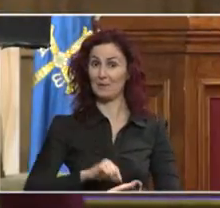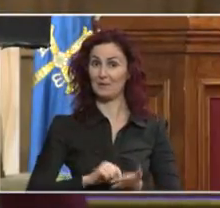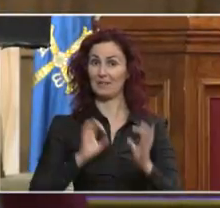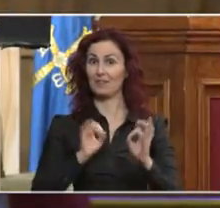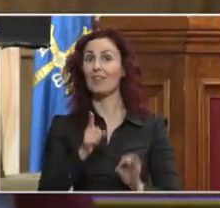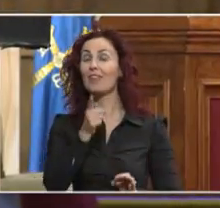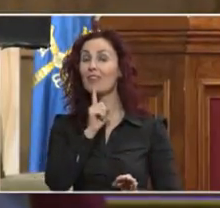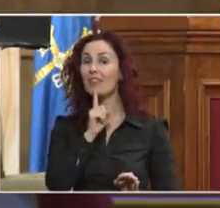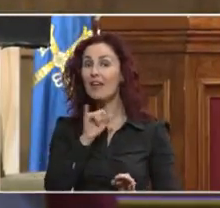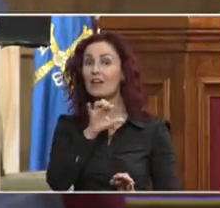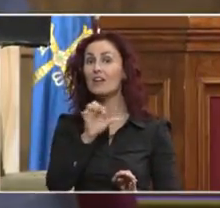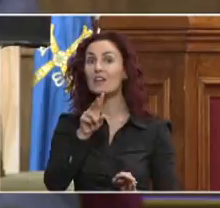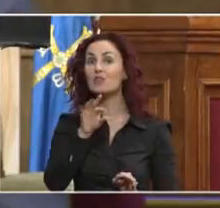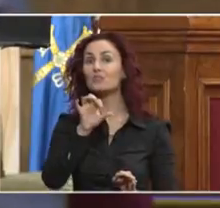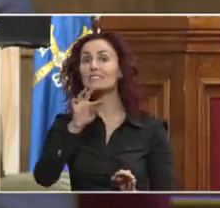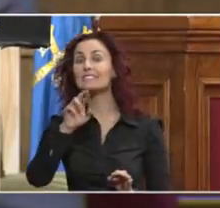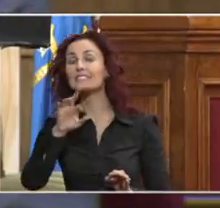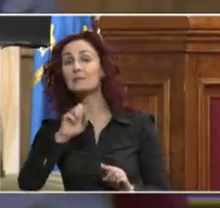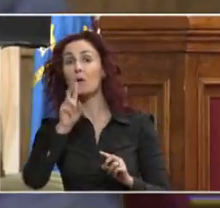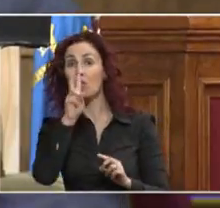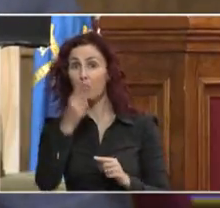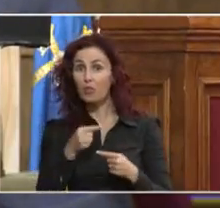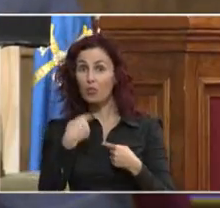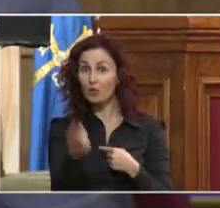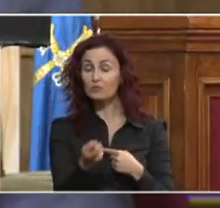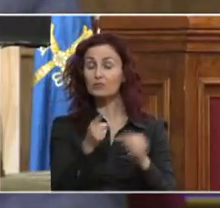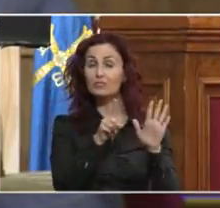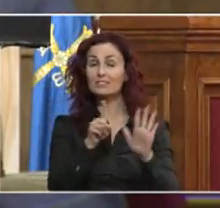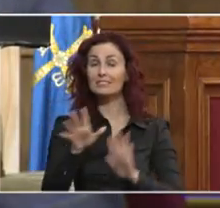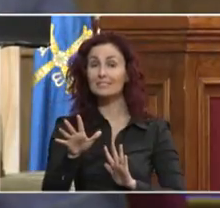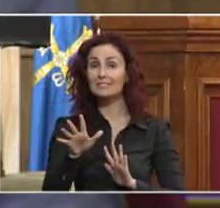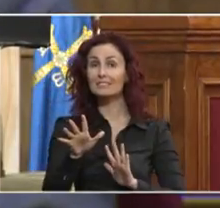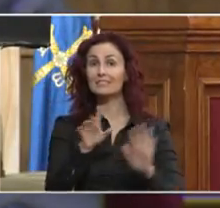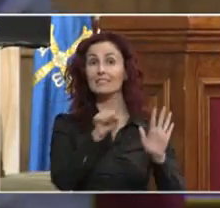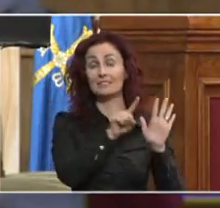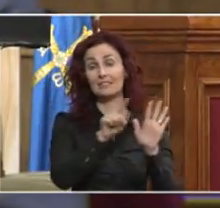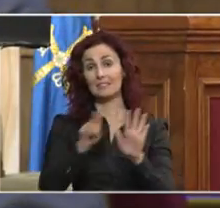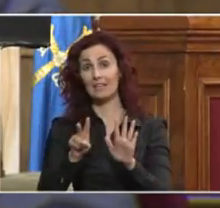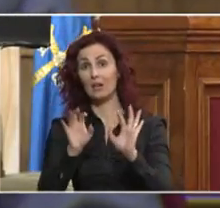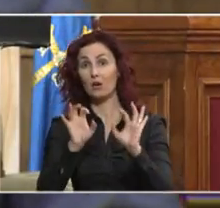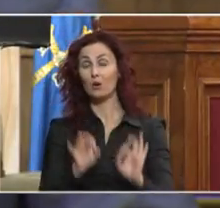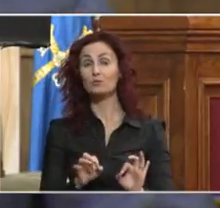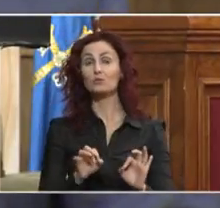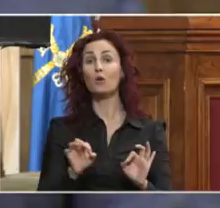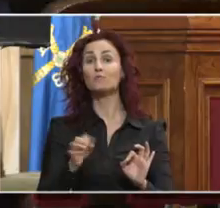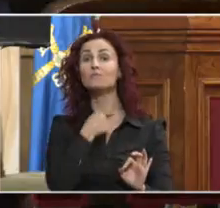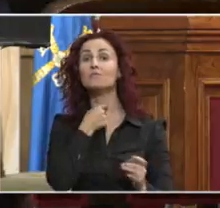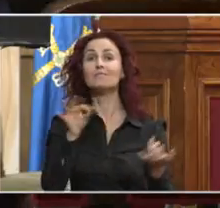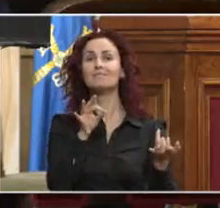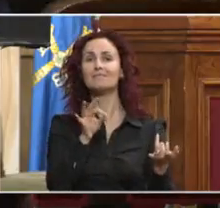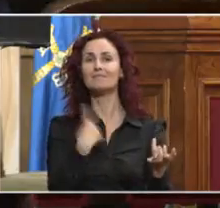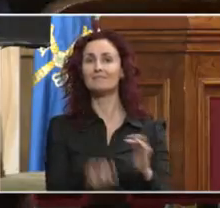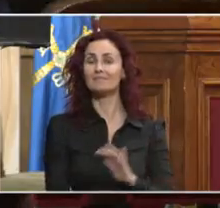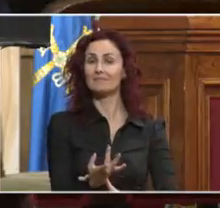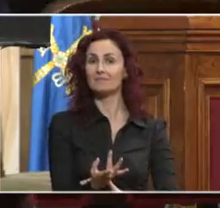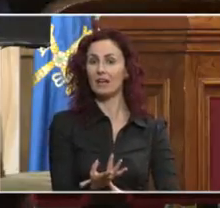I Musicisti, del cual dos años después, del 65, en el 67, salimos del Luthier. Ajá. ¿Y en